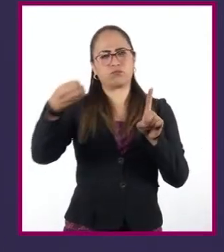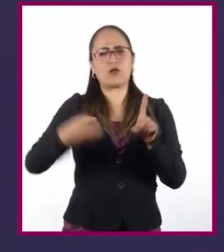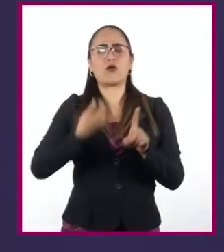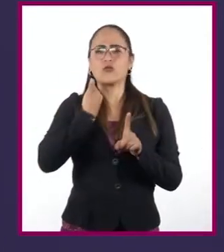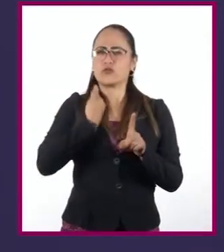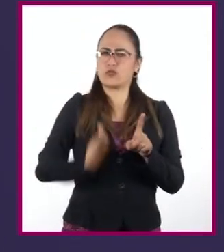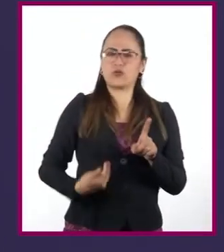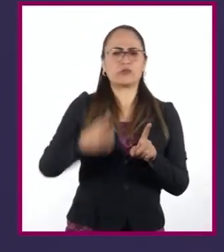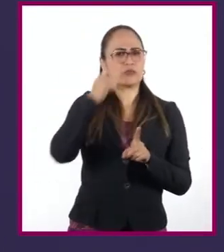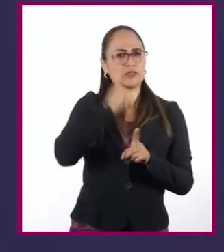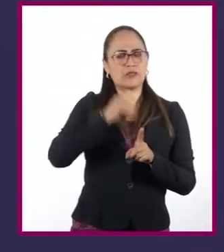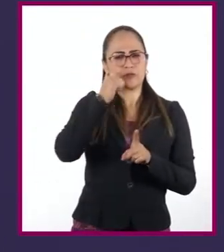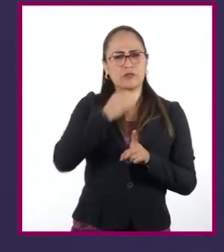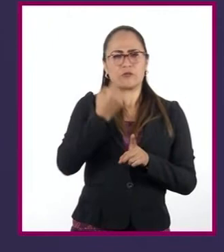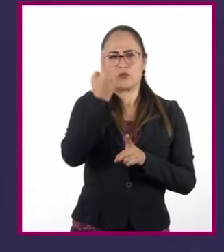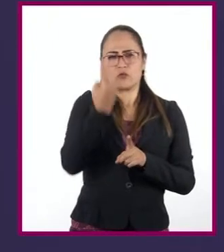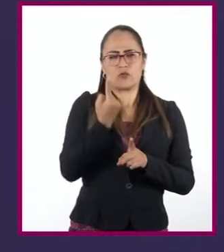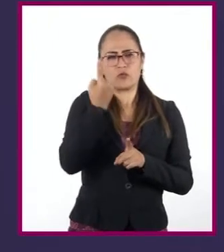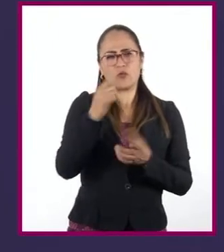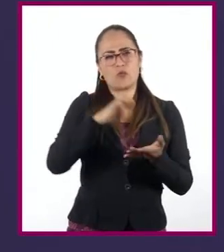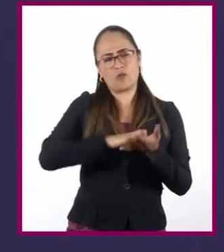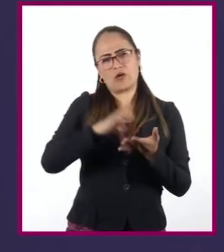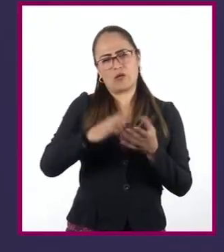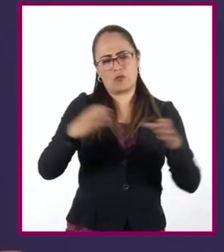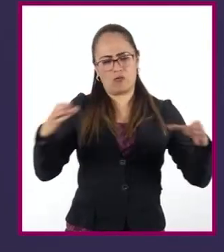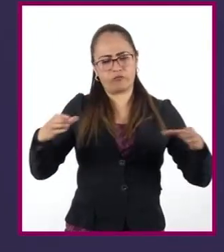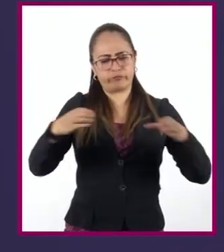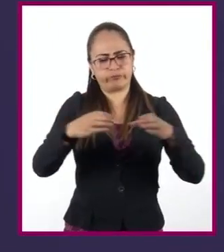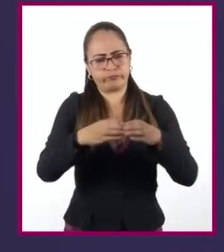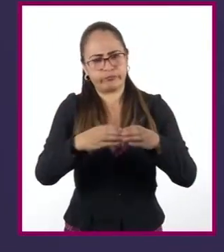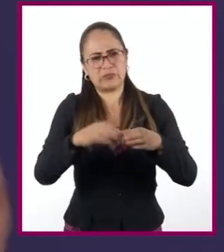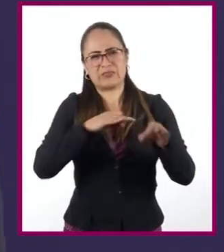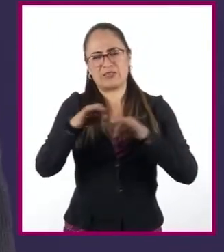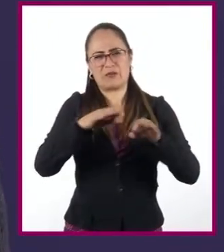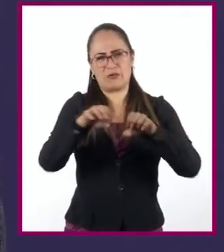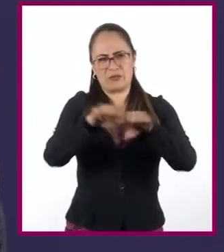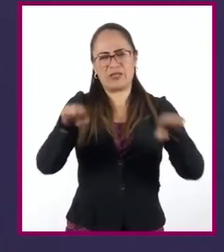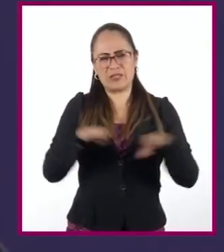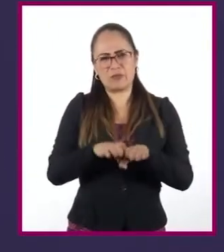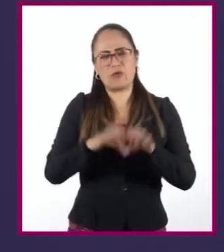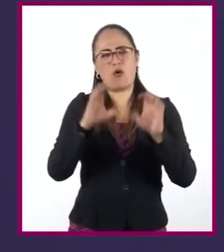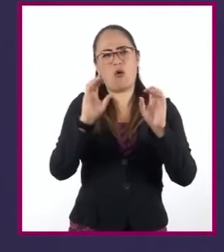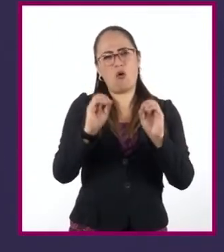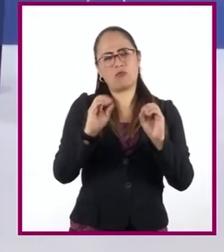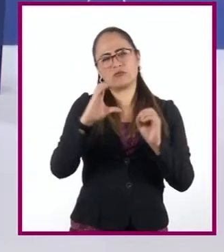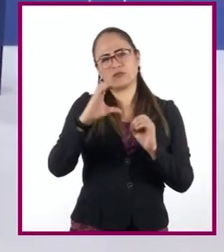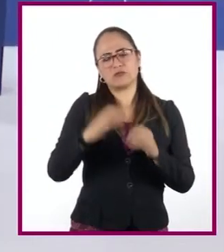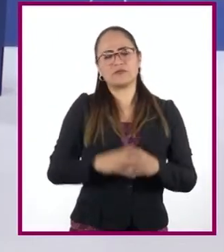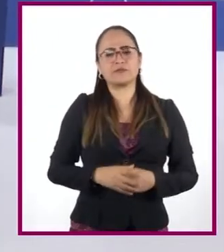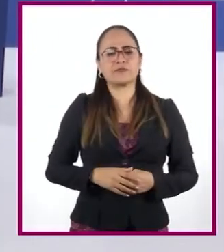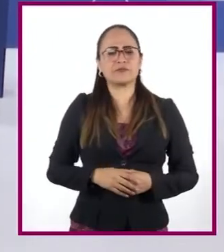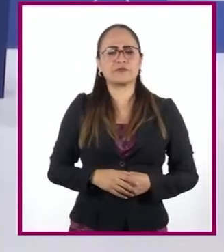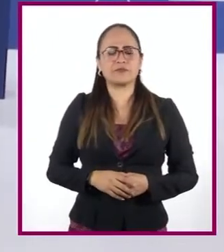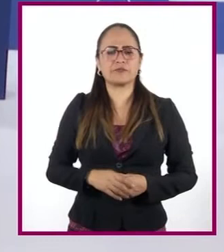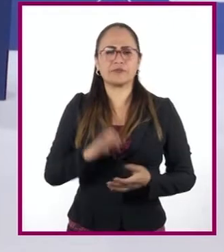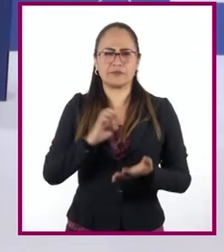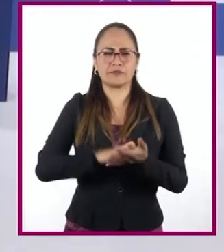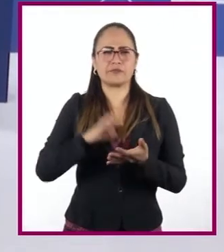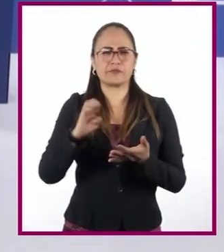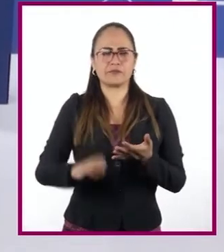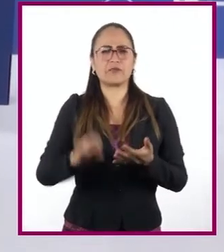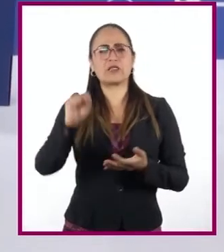persona del plural, en el caso de un trabajo colectivo, o en impersonal, se. Por ejemplo,